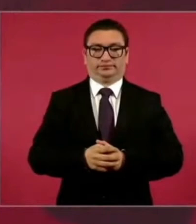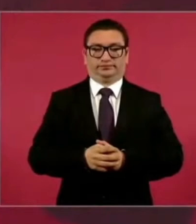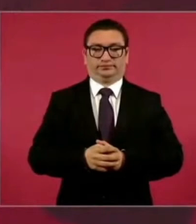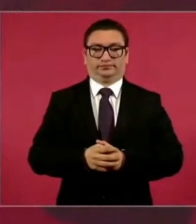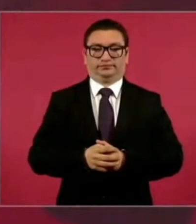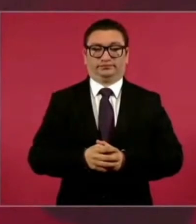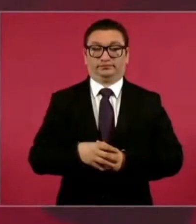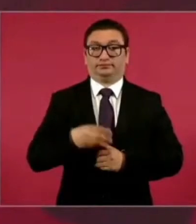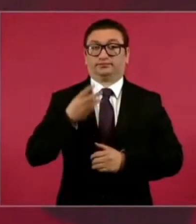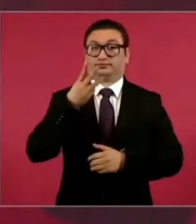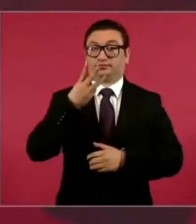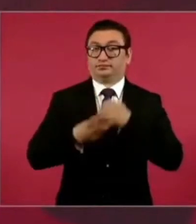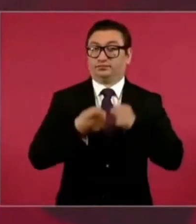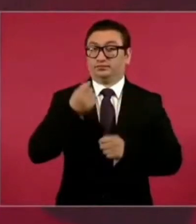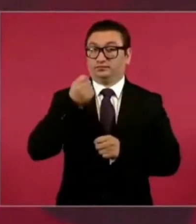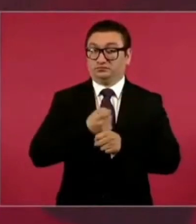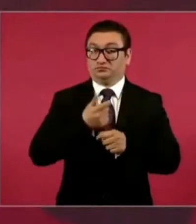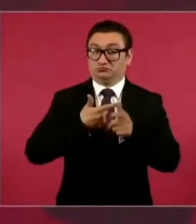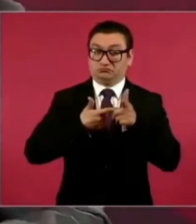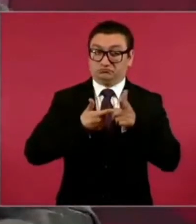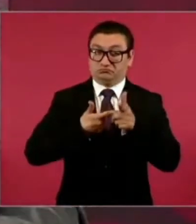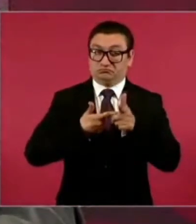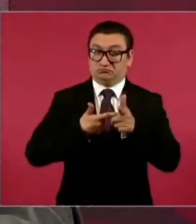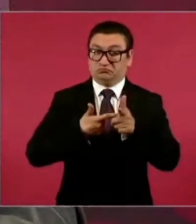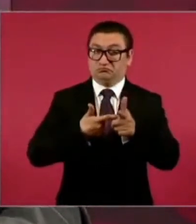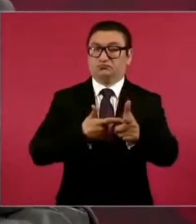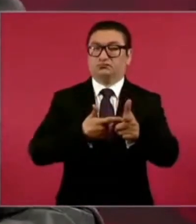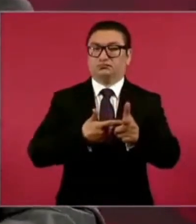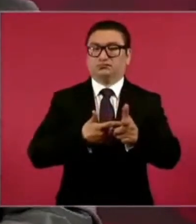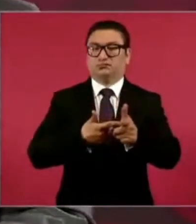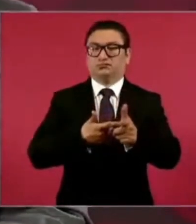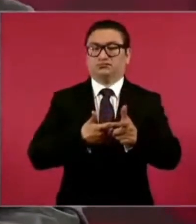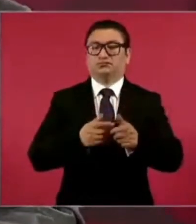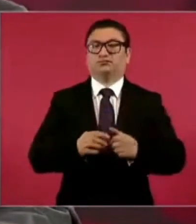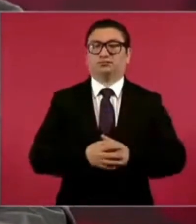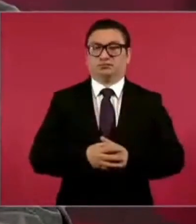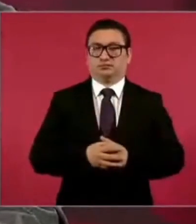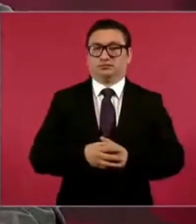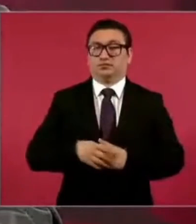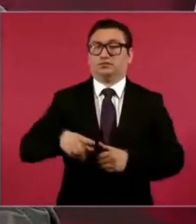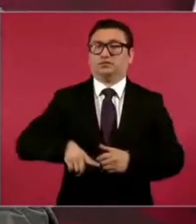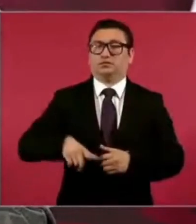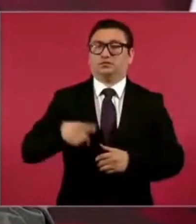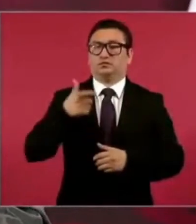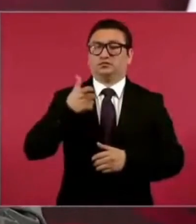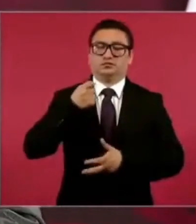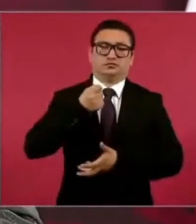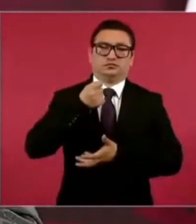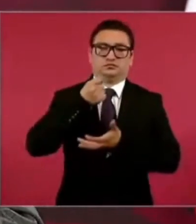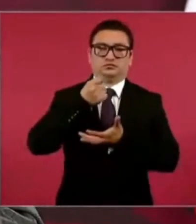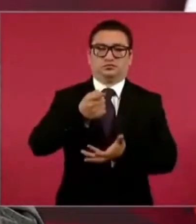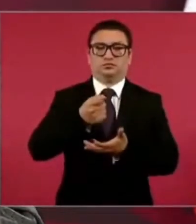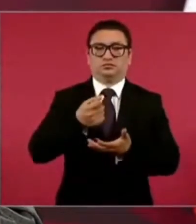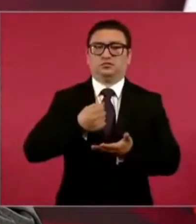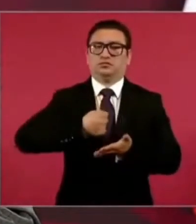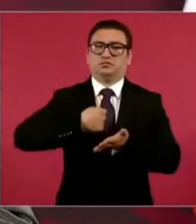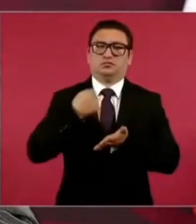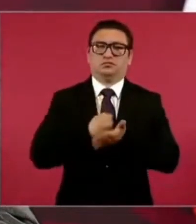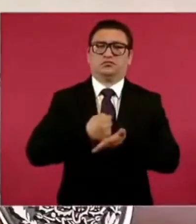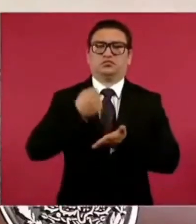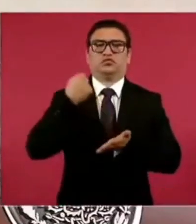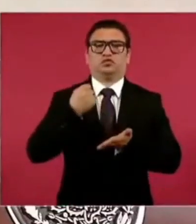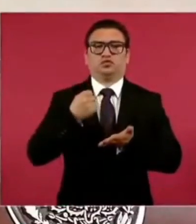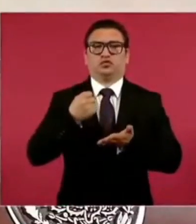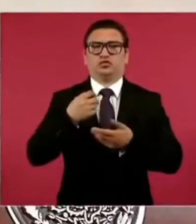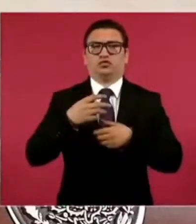y 3 años consecutivos el presupuesto nacional se aprobó